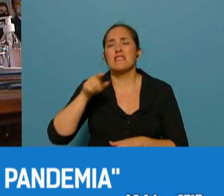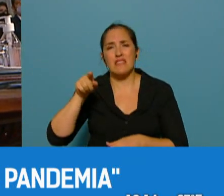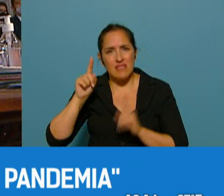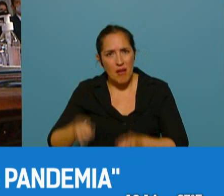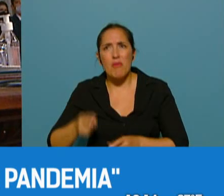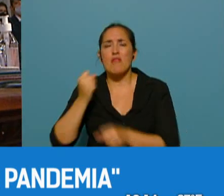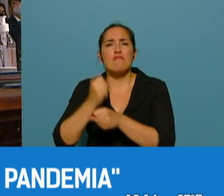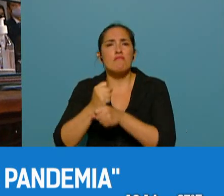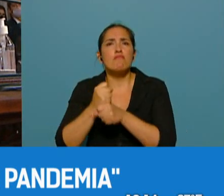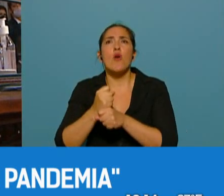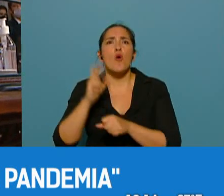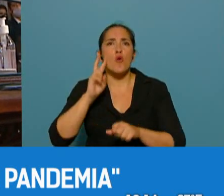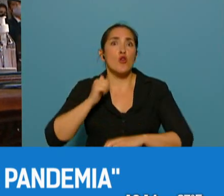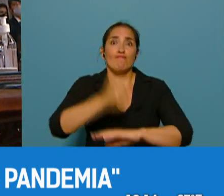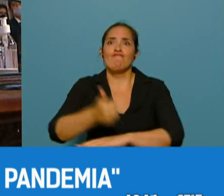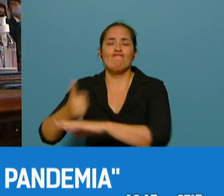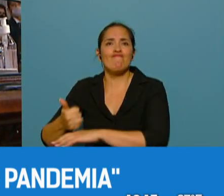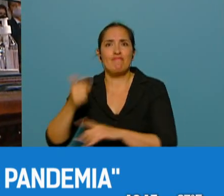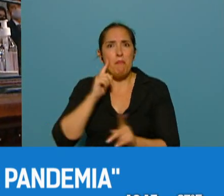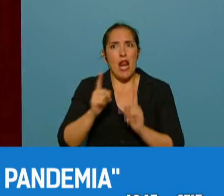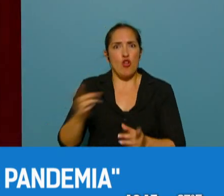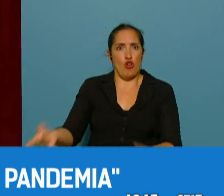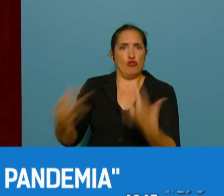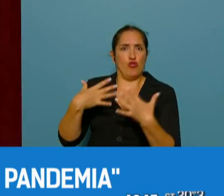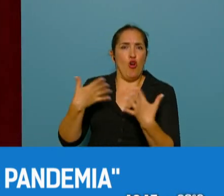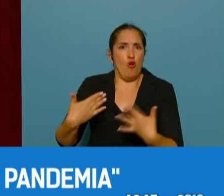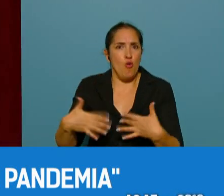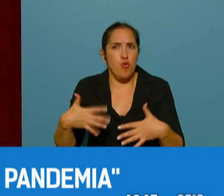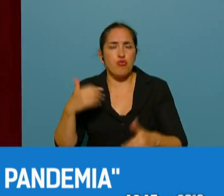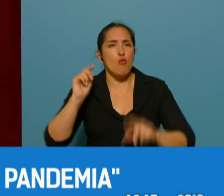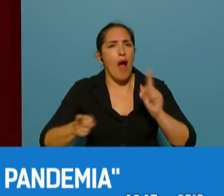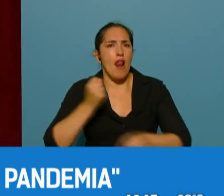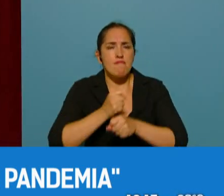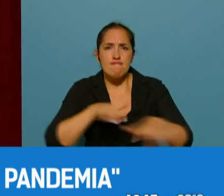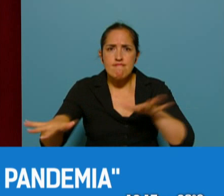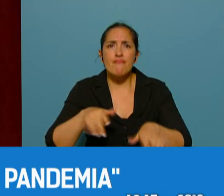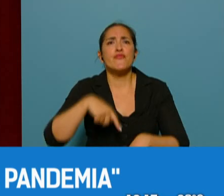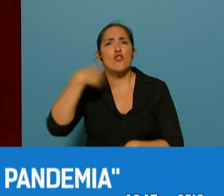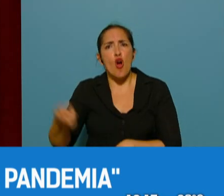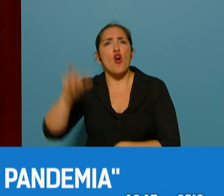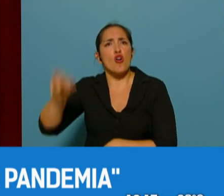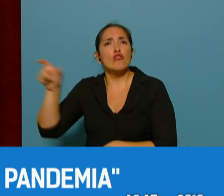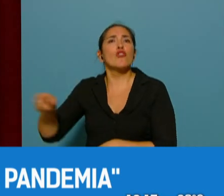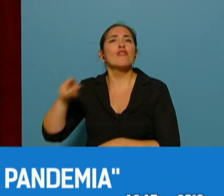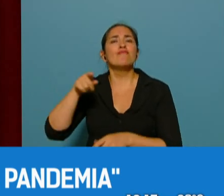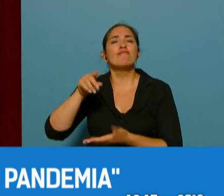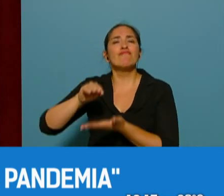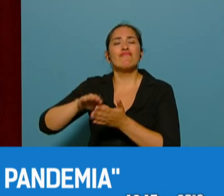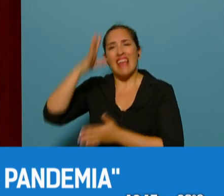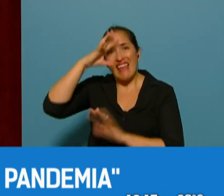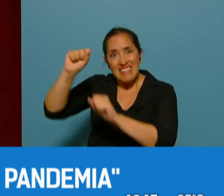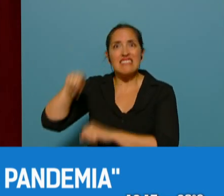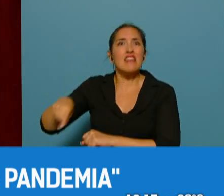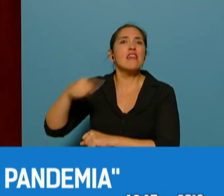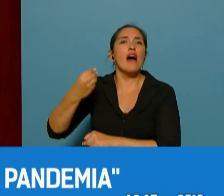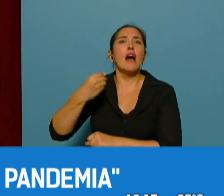jurisdicciones con niveles de exposición muy elevados. Nuestros diplomáticos cooperaron para repatriar a